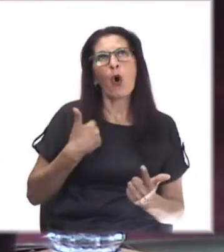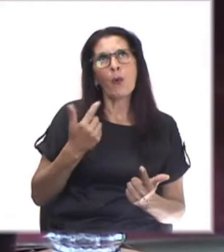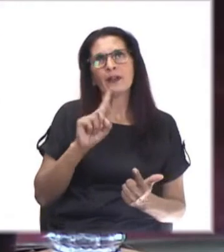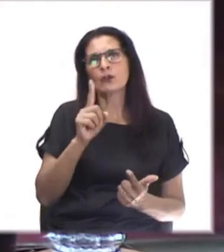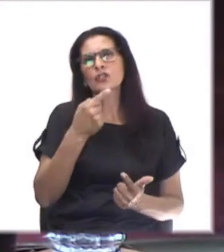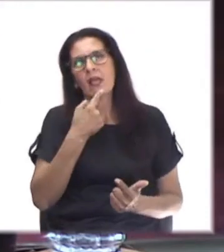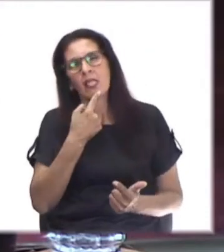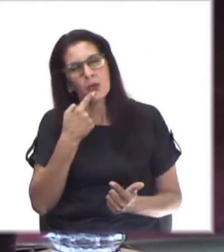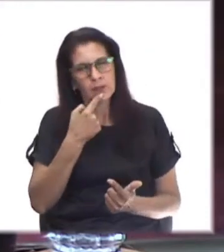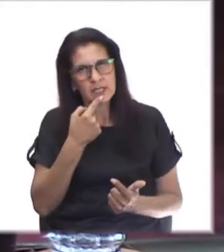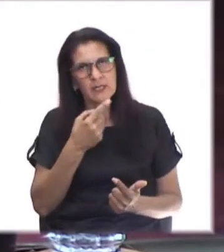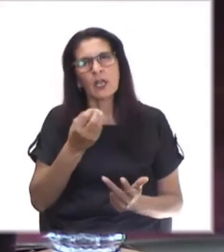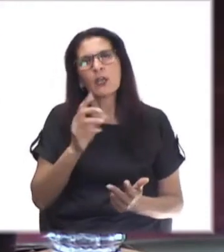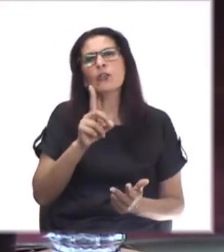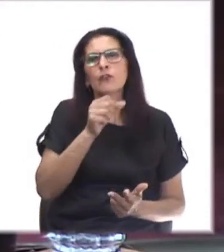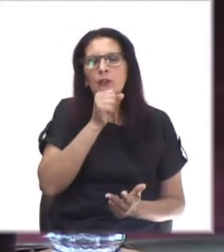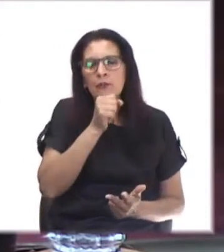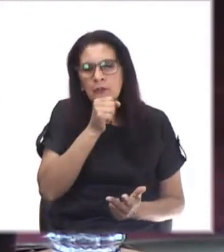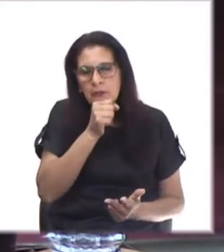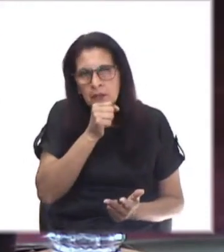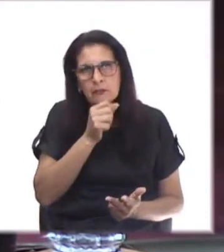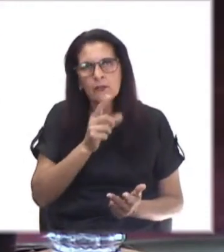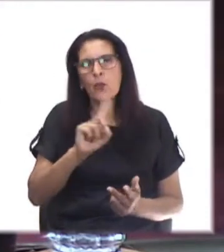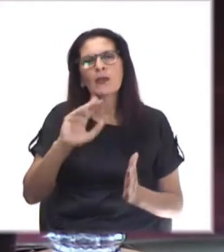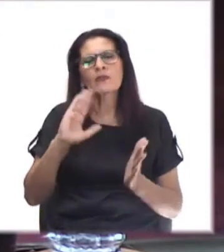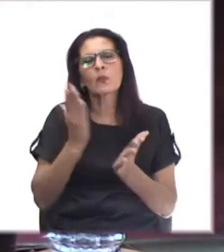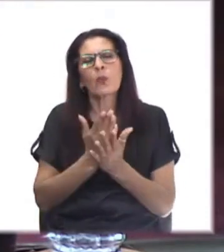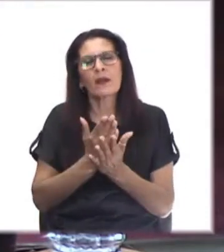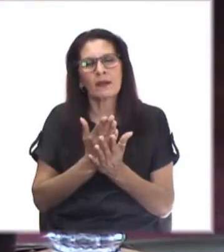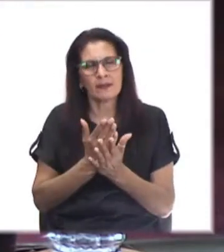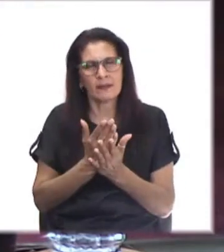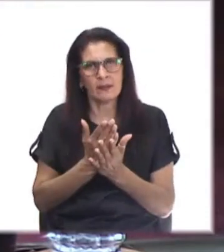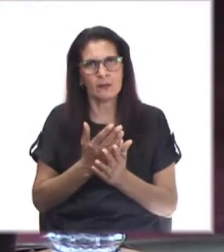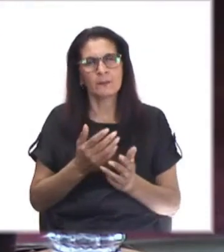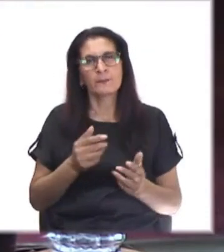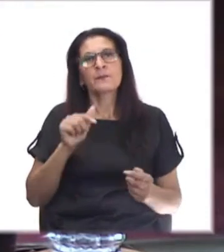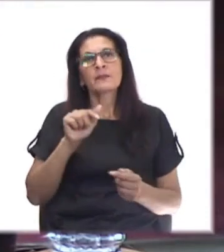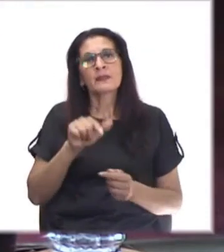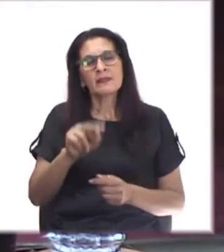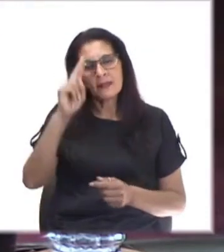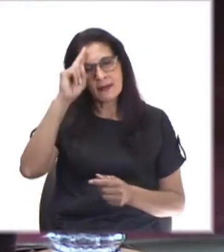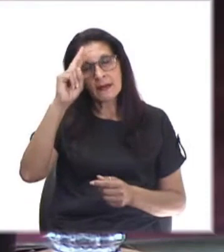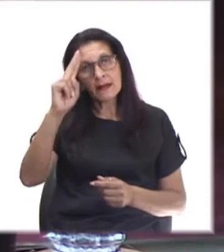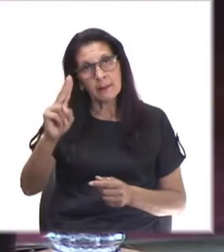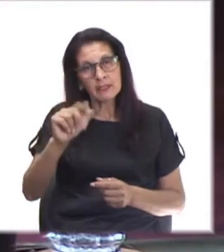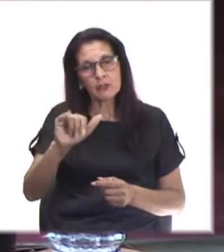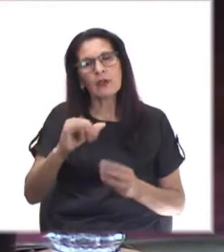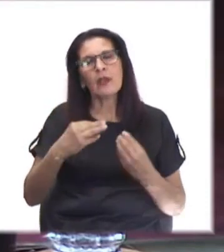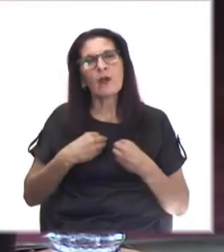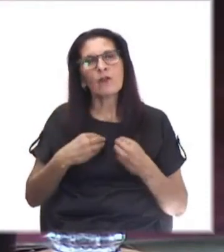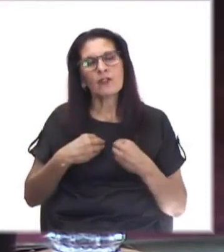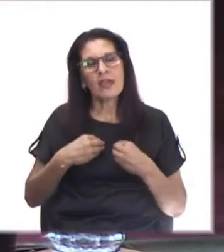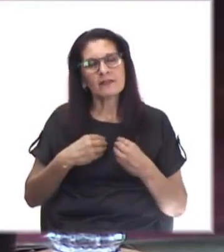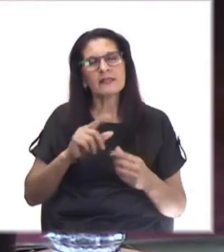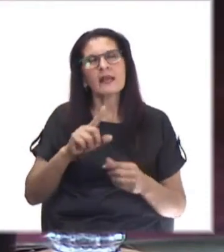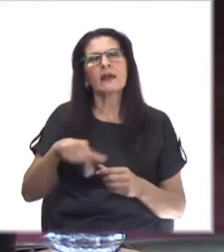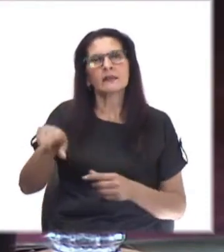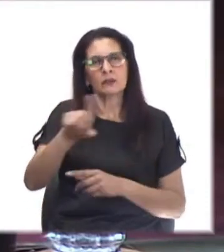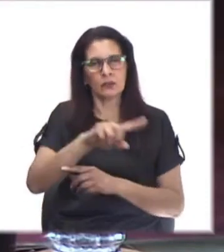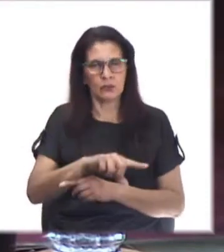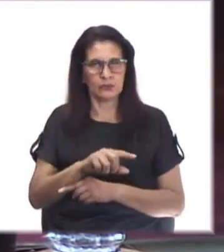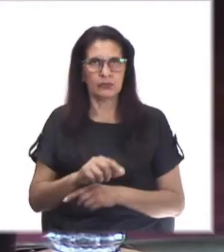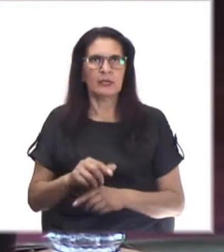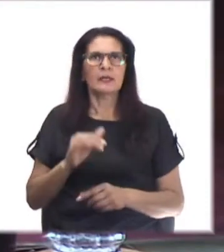donde envejecer no sea una condena. Un humanismo asentado en el respeto y en la confianza hacia sus semejantes, en